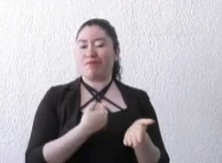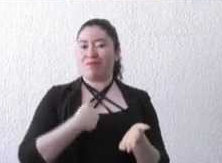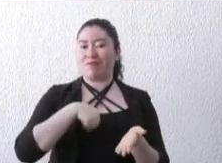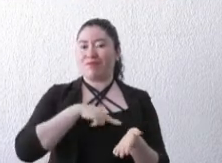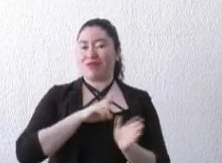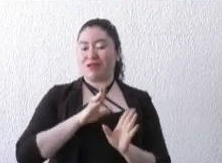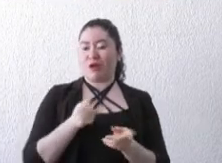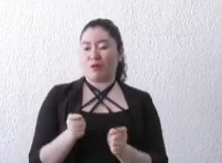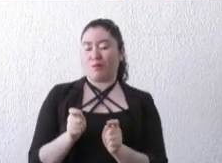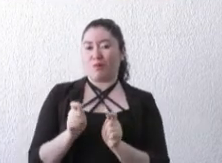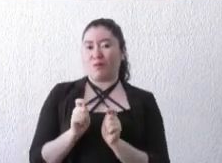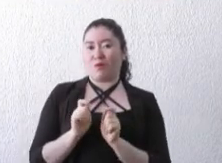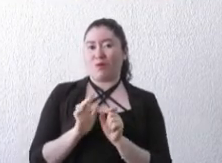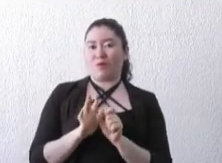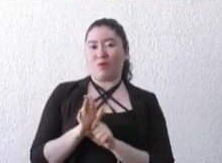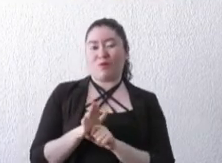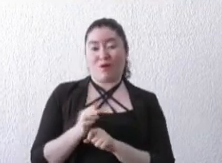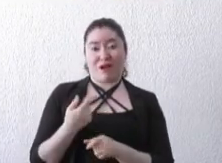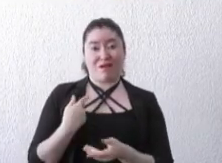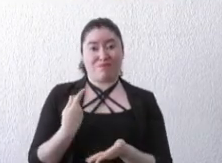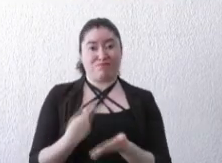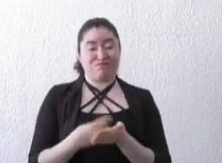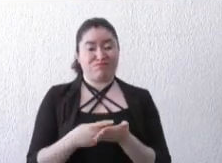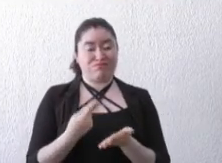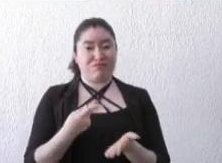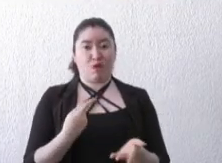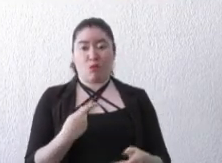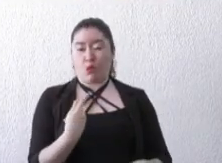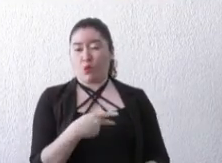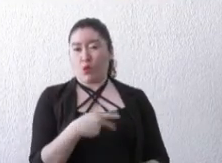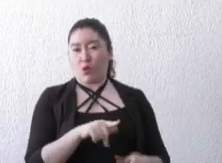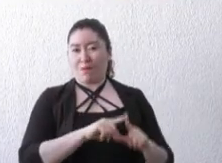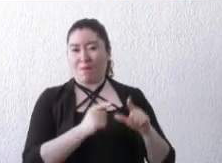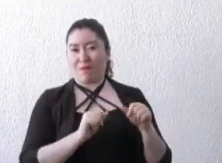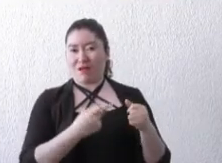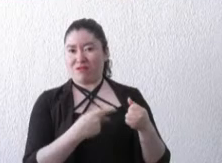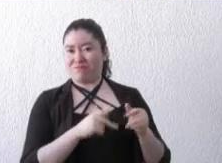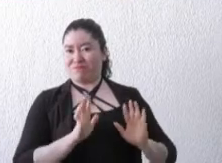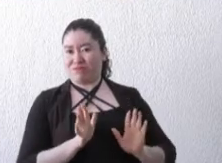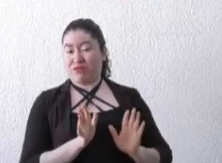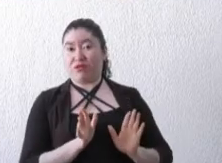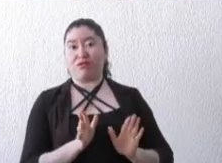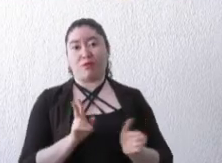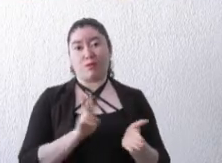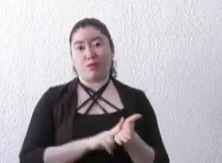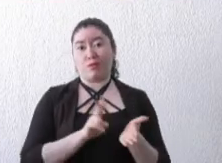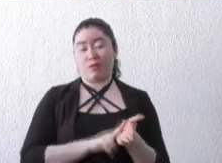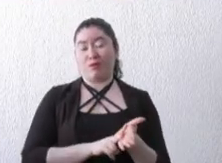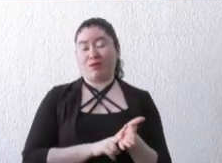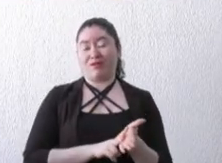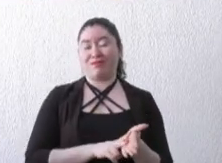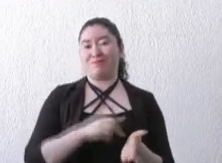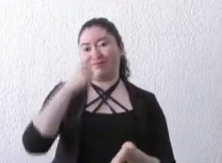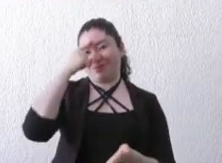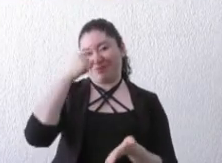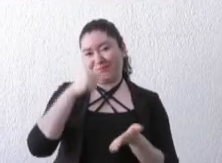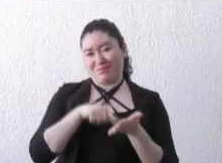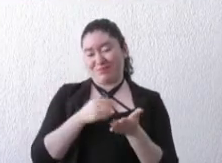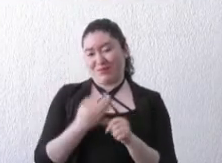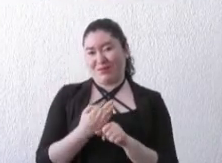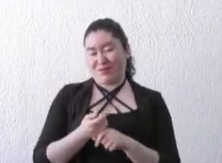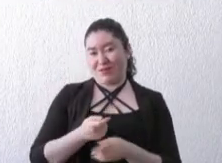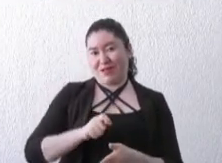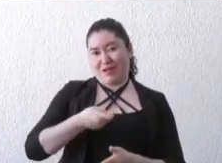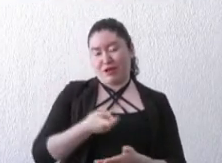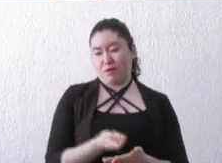nombrado también como orquesta patrimonio cultural intangible de nuestra ciudad. Entonces, yo entrego simbólicamente esta